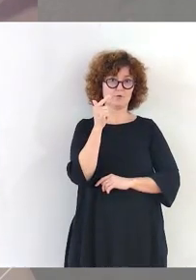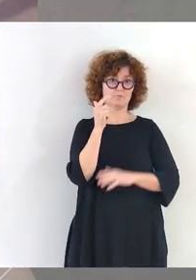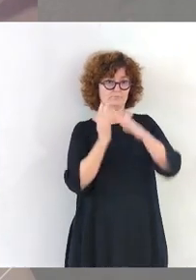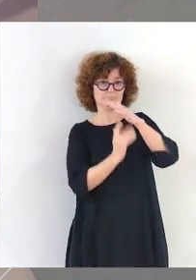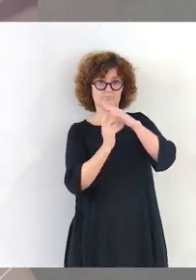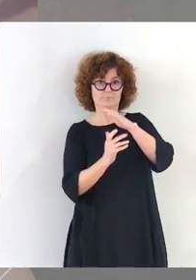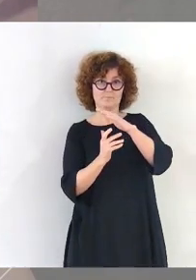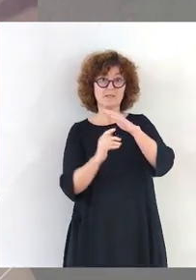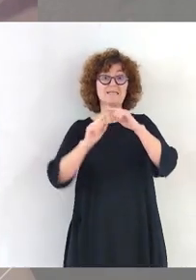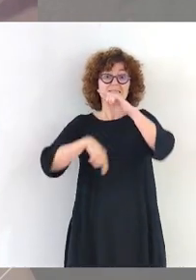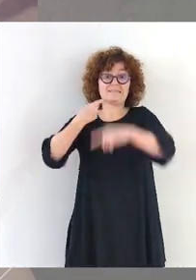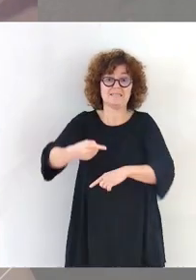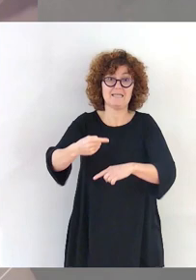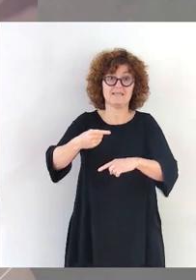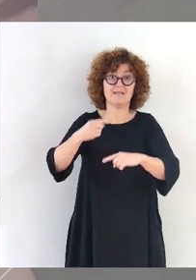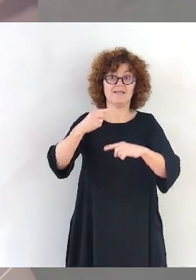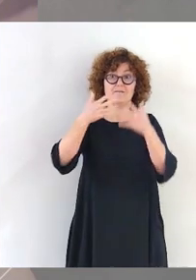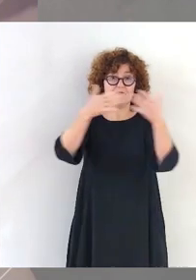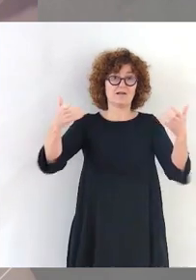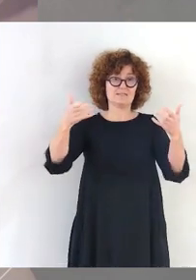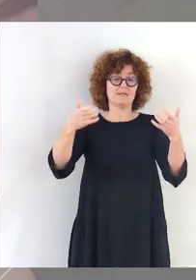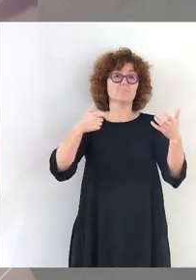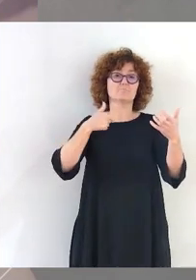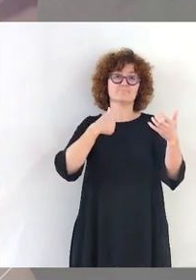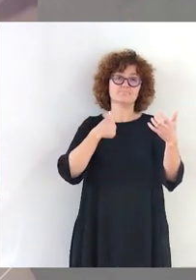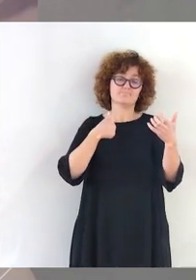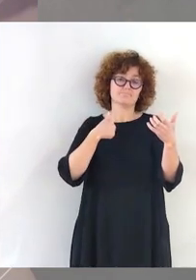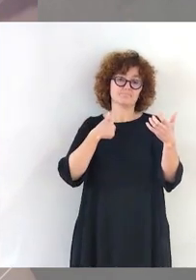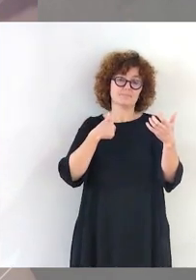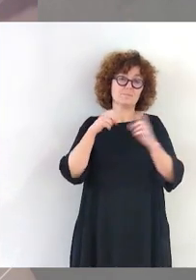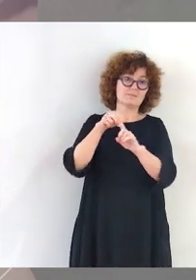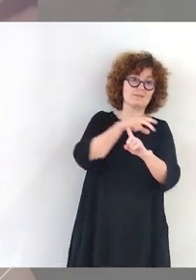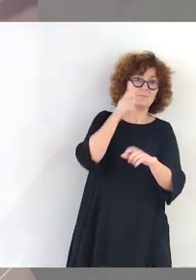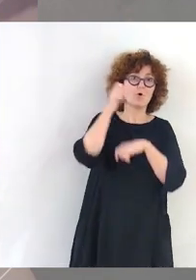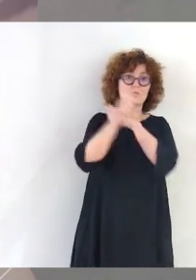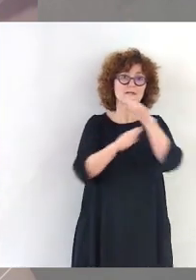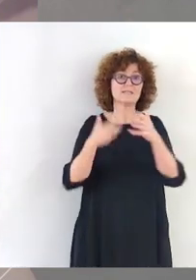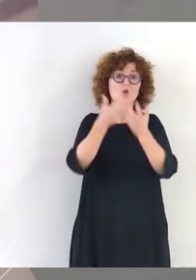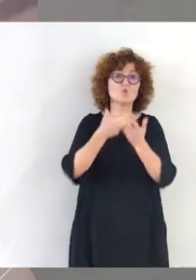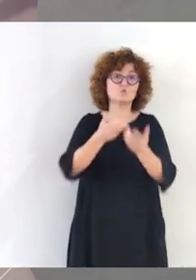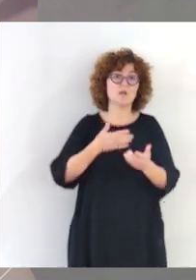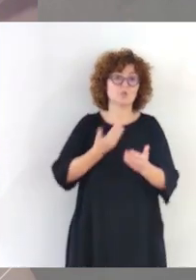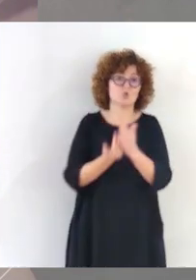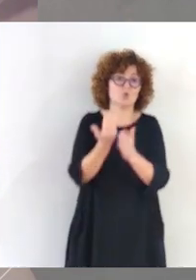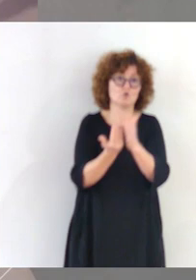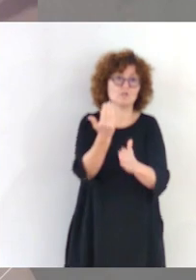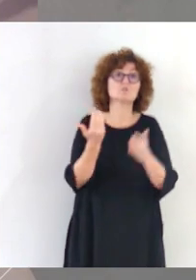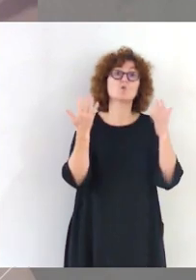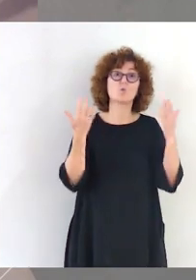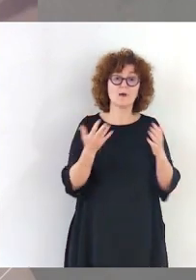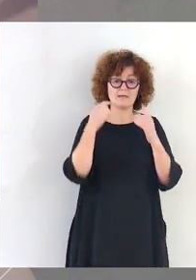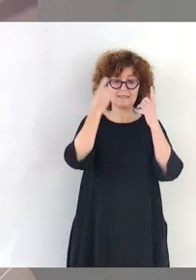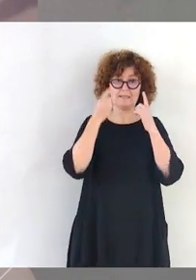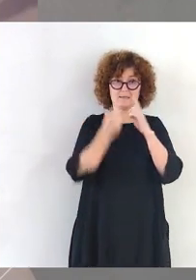panel se decía Este es el tema de nuestro día desde la perspectiva humanitaria la lucha de nuestro día es conseguir crear un marco